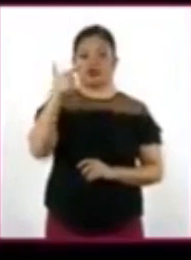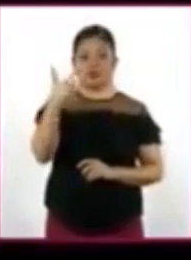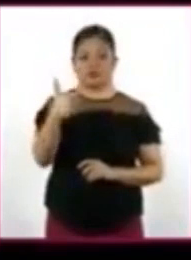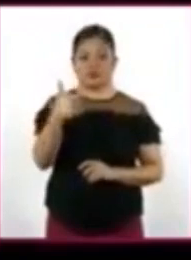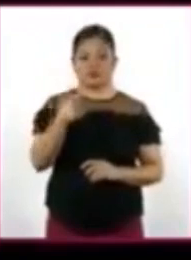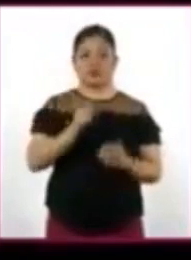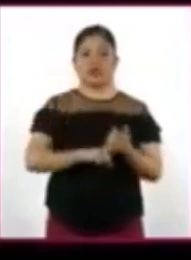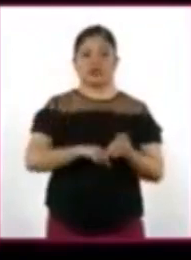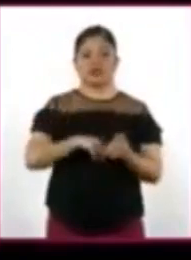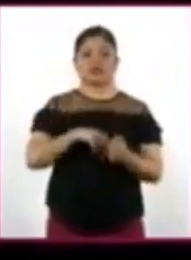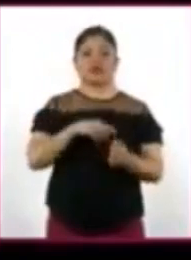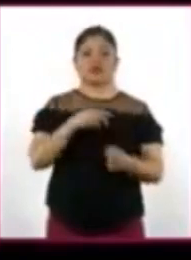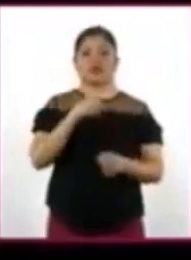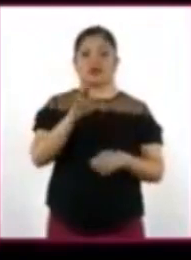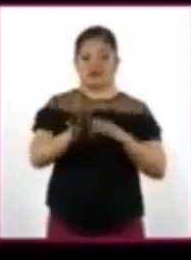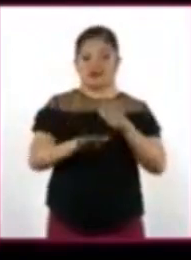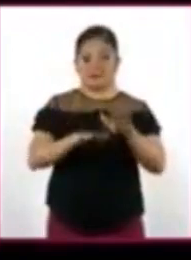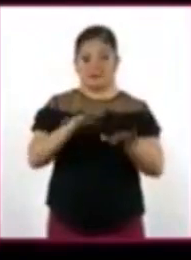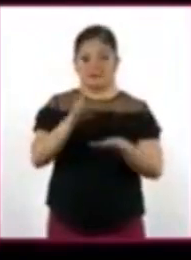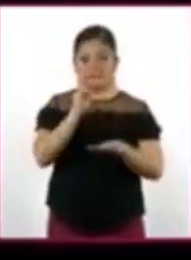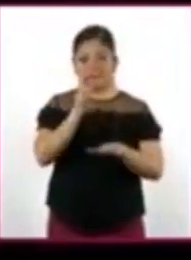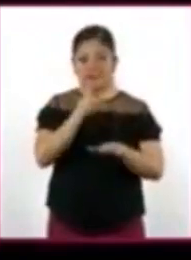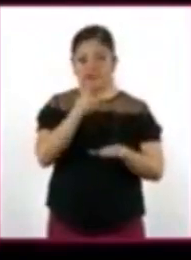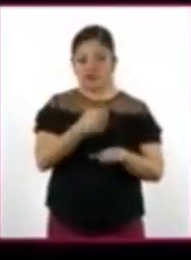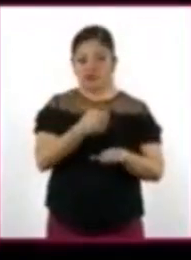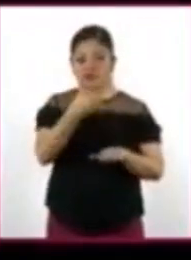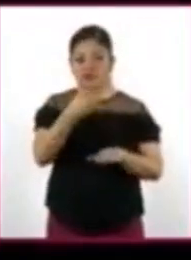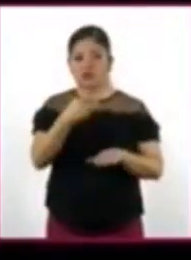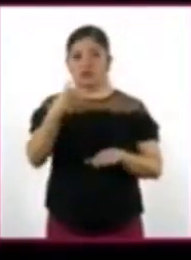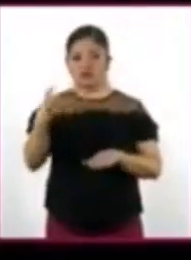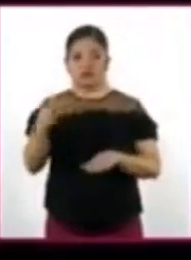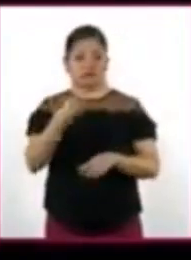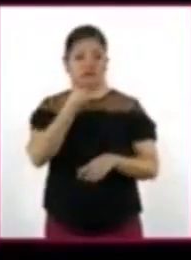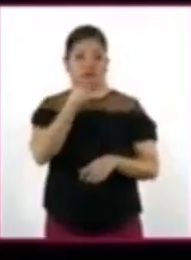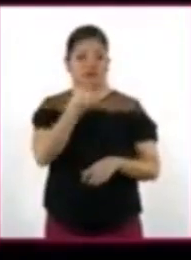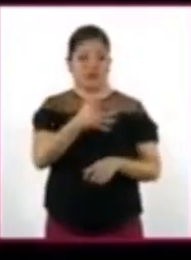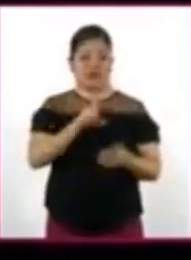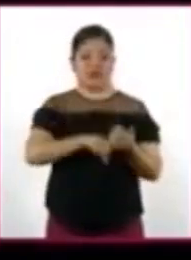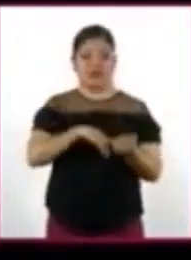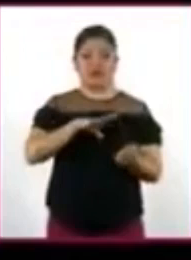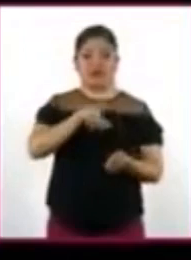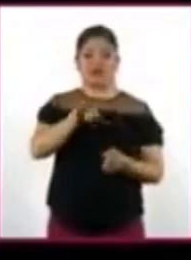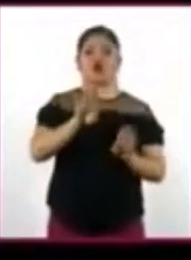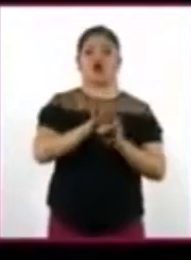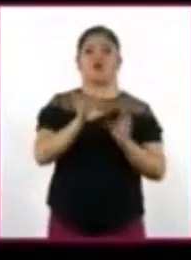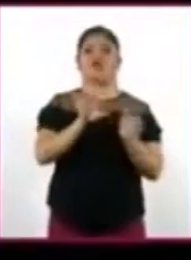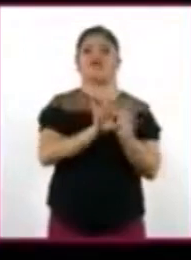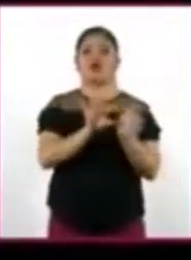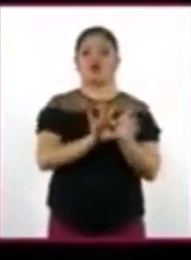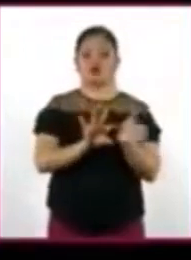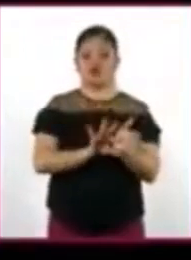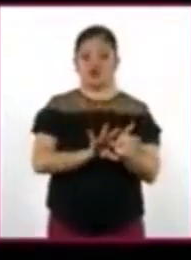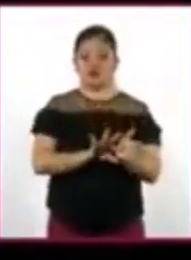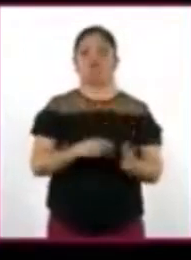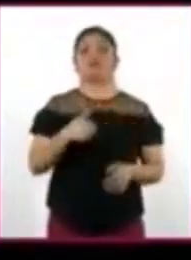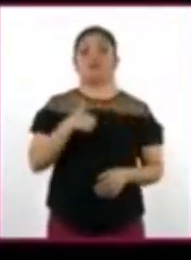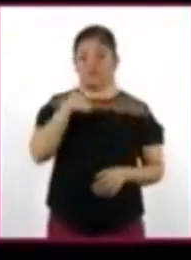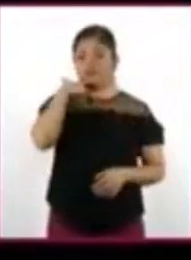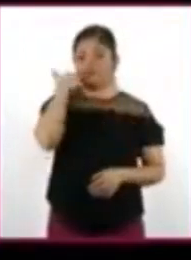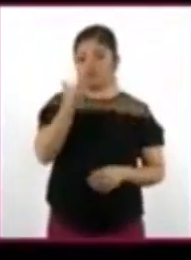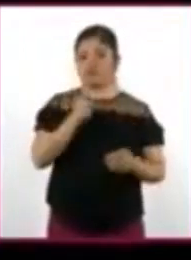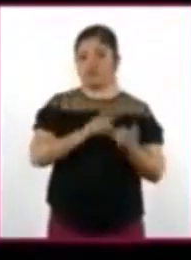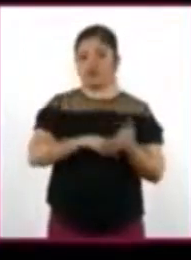En el paso 50 tendríamos 197 bloques. Y está genial porque ya tenemos nuestra fórmula. Bueno, a partir de ahorita quiero ver un